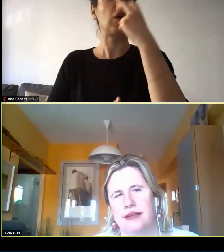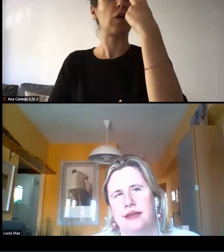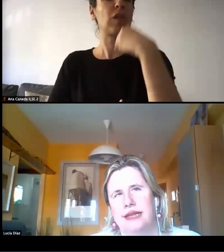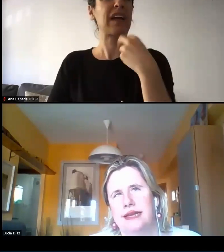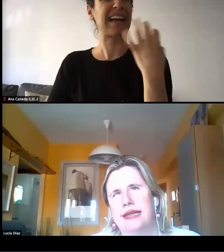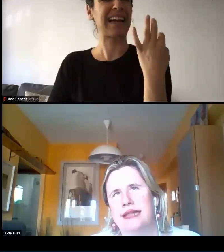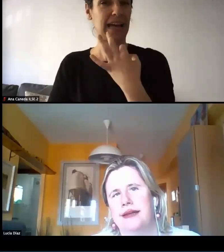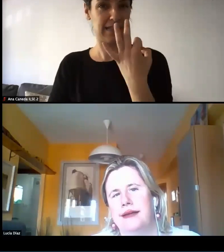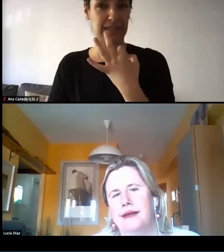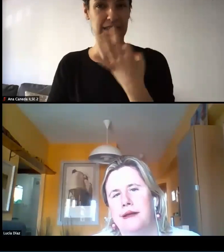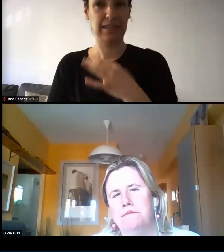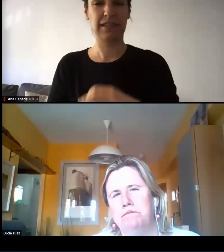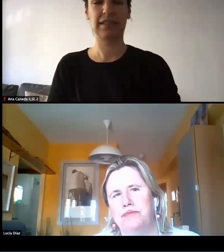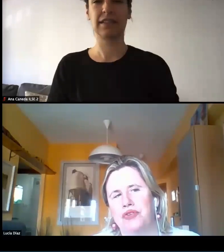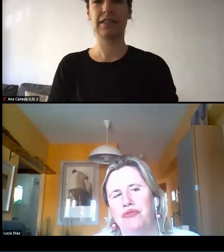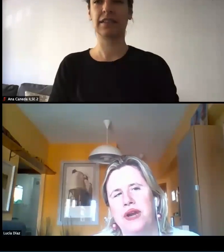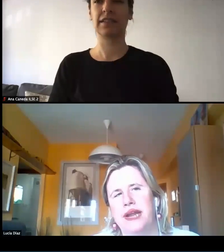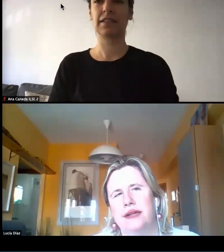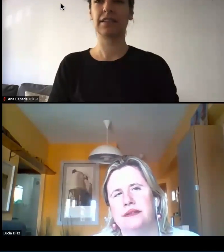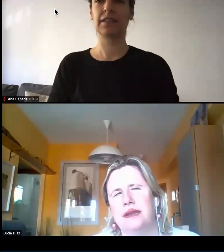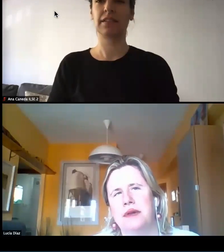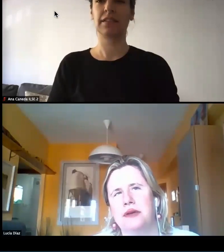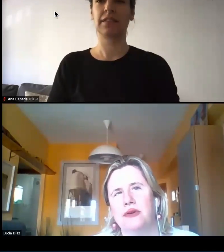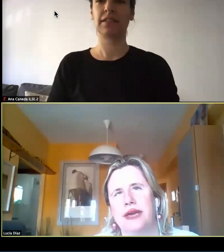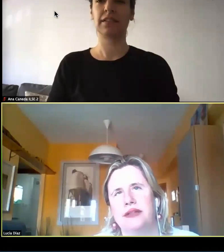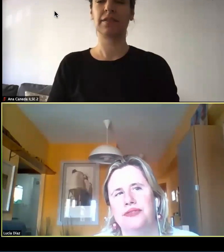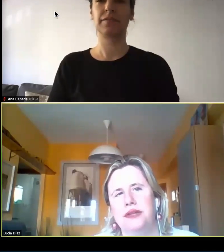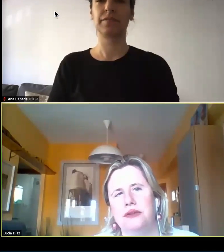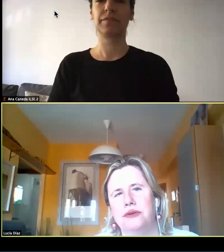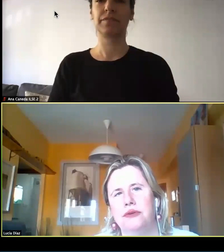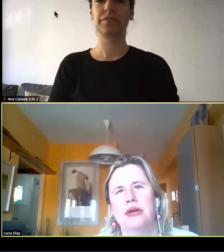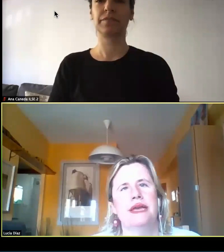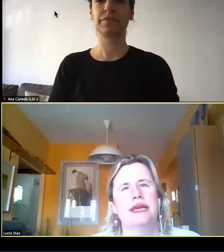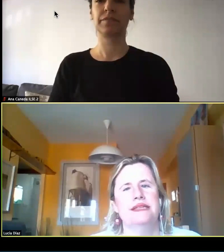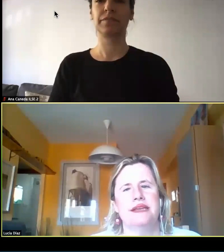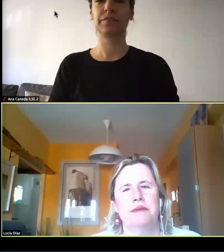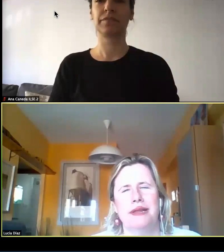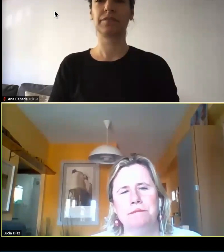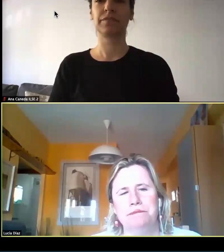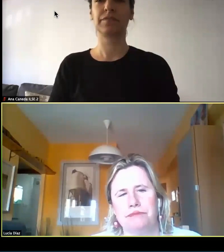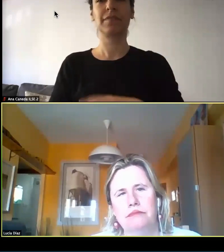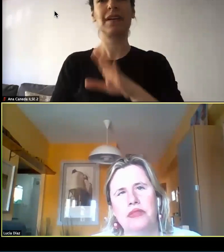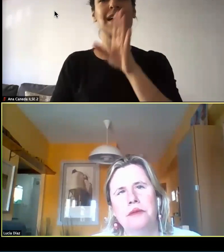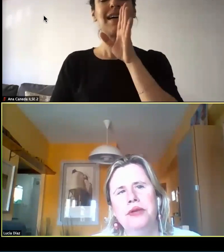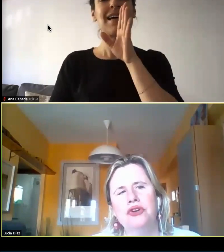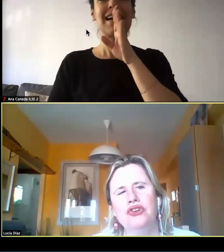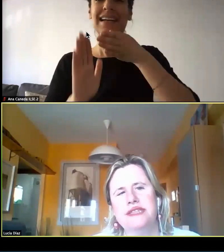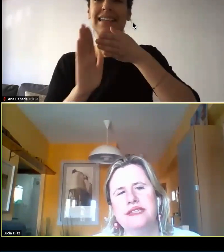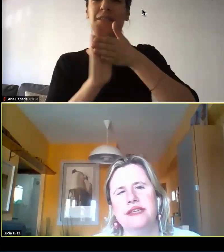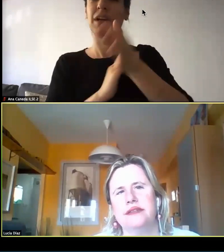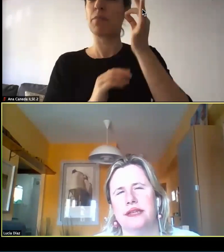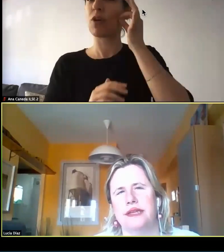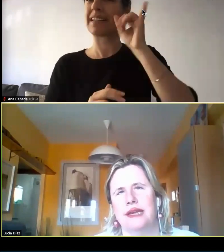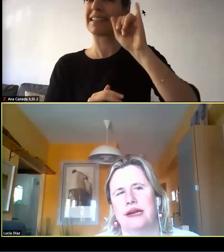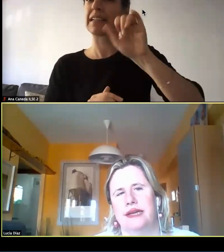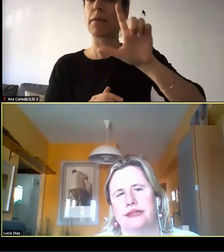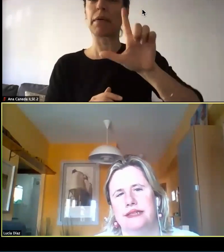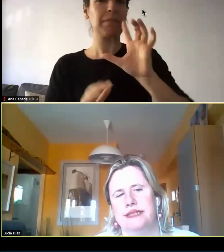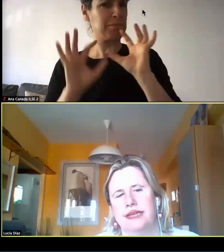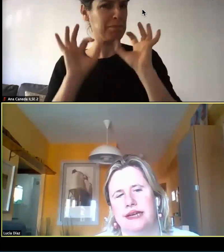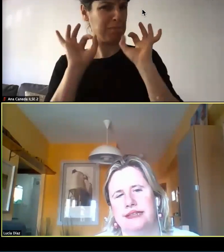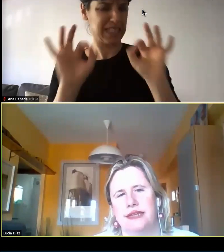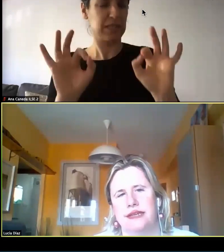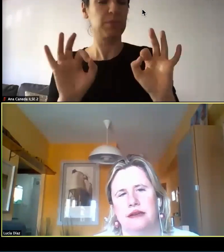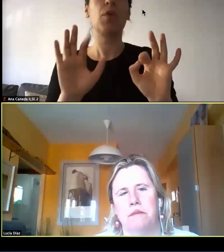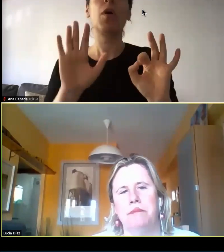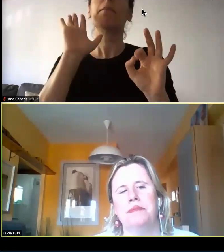ser nada fuera del marco que ha definido Isabel, pero que sí tiene la